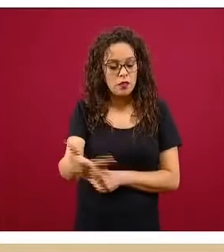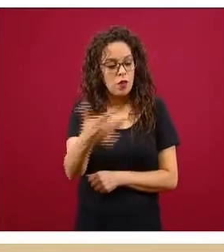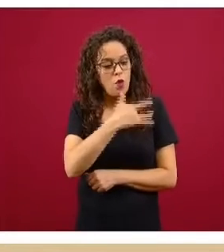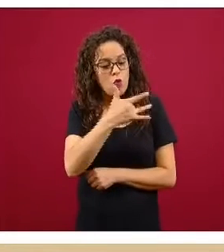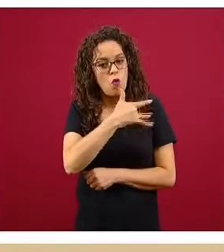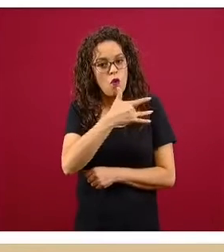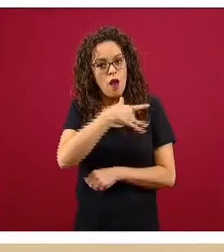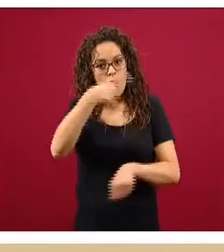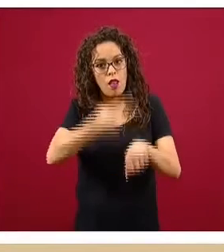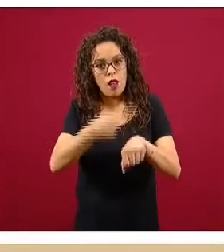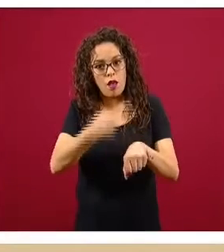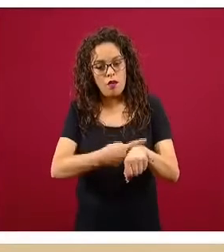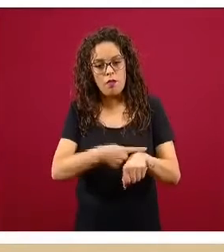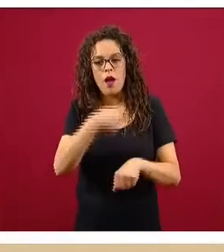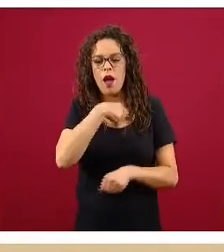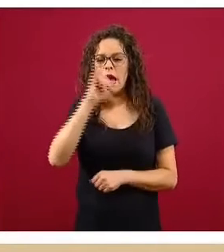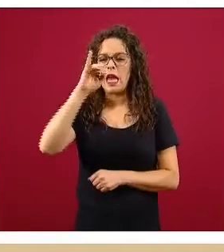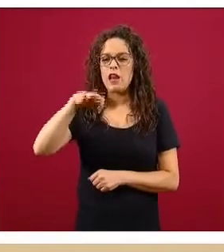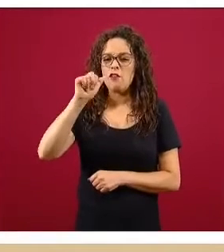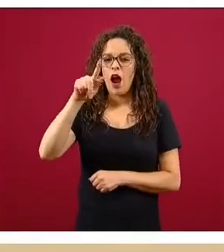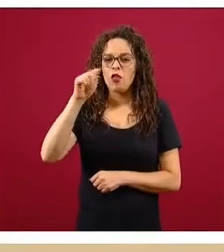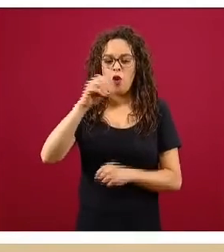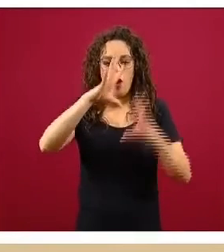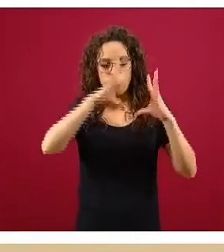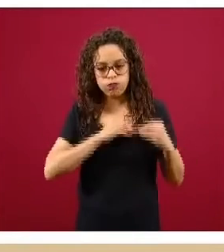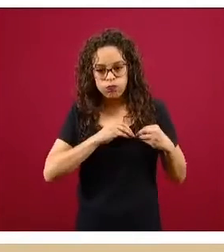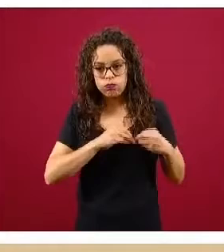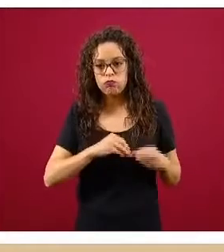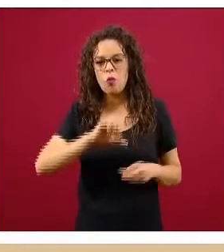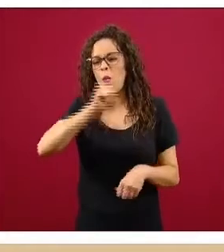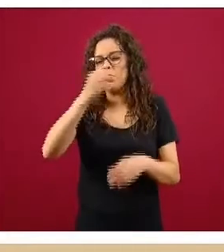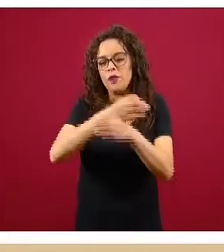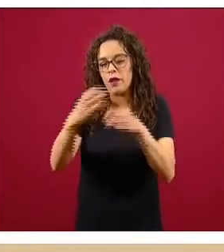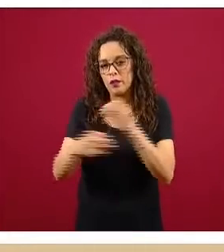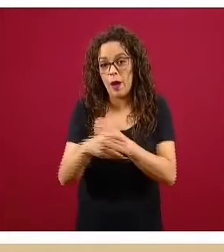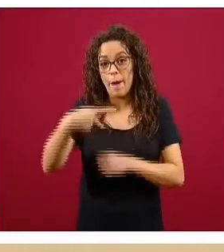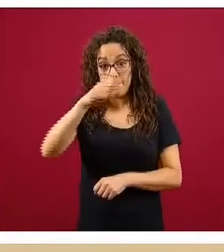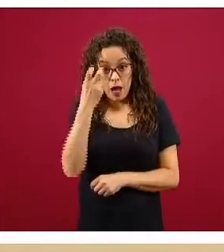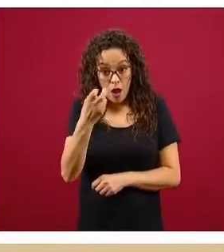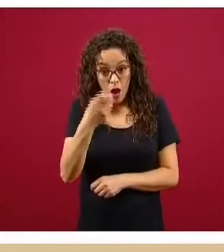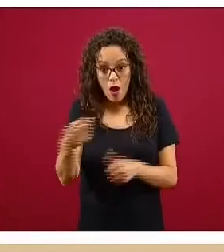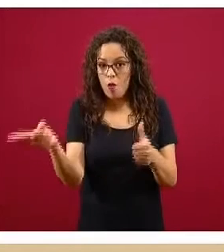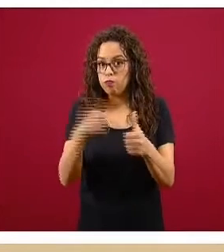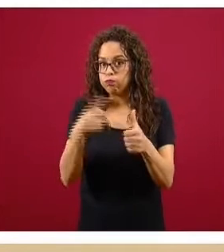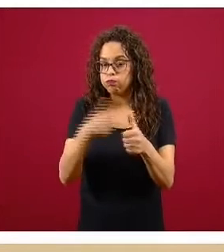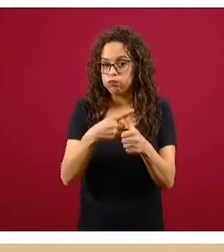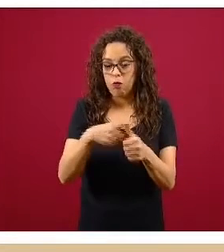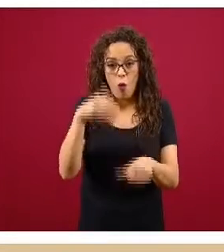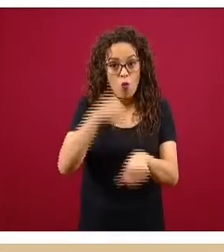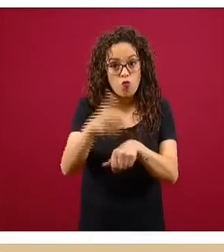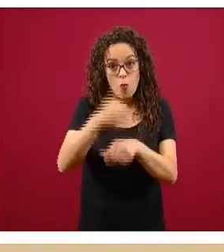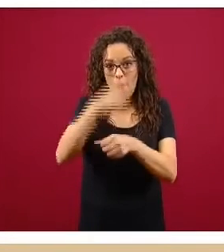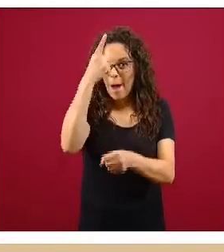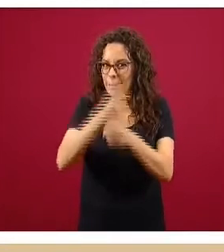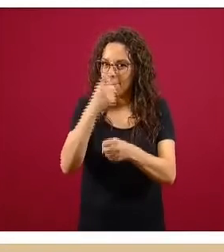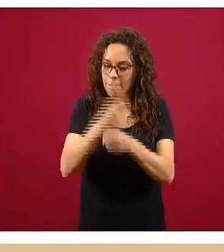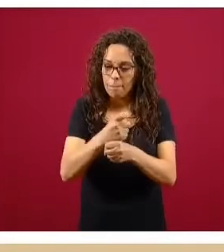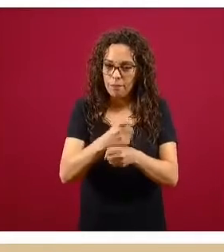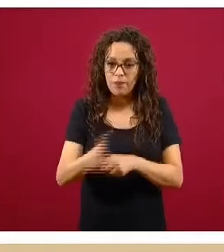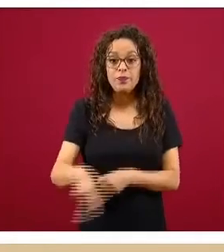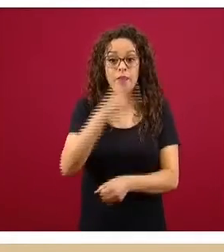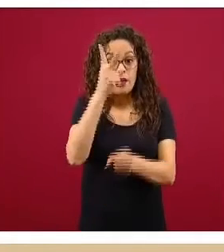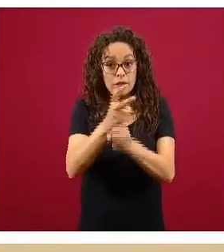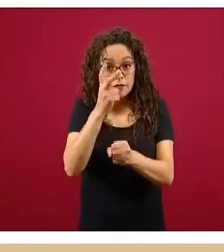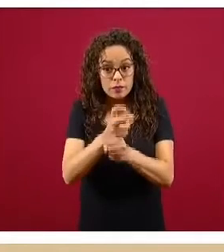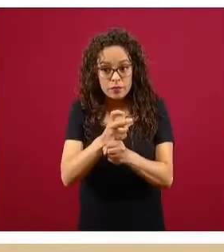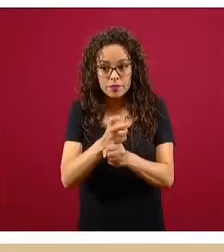infartos, pero también hay insuficiencia cardíaca y otras alteraciones. Pero esa es la causa número 1, ¿no? La causa número 2, con